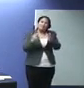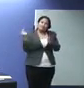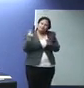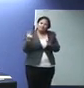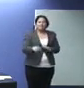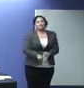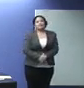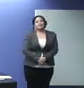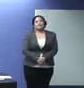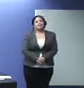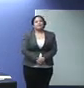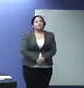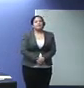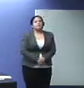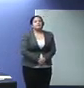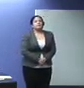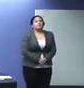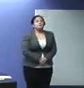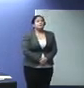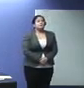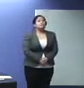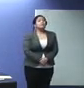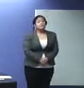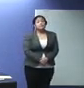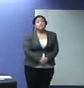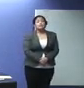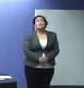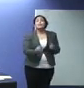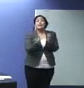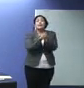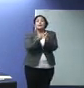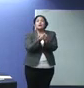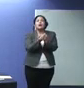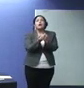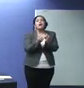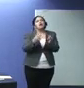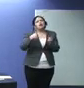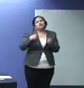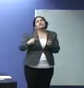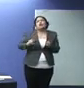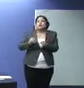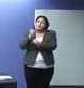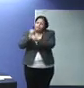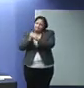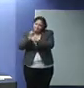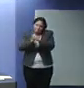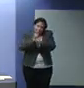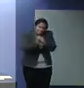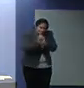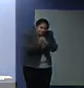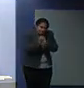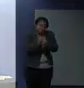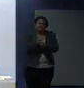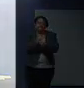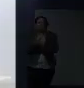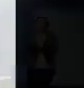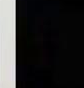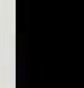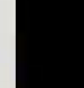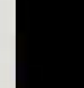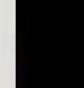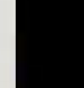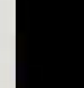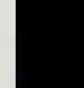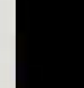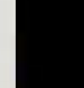discapacidad. Y a partir de ahí, otra definición que encontré fue la de la Convención sobre los Derechos